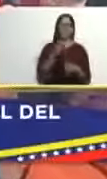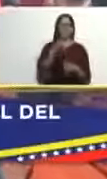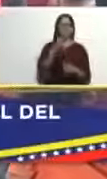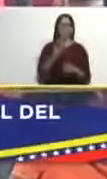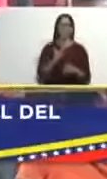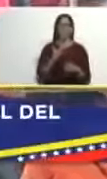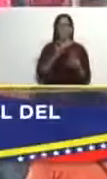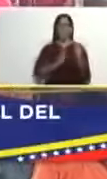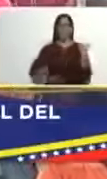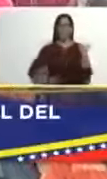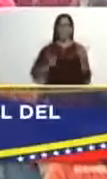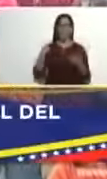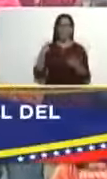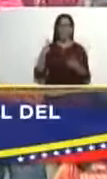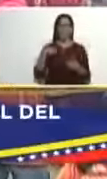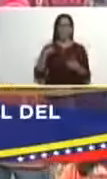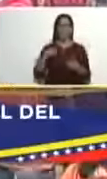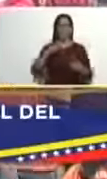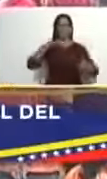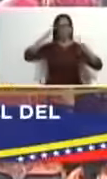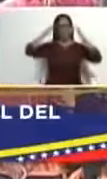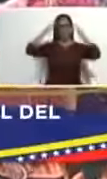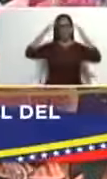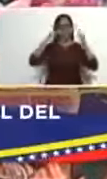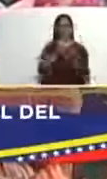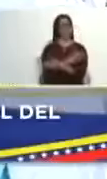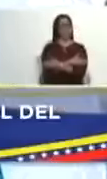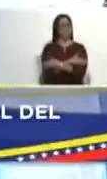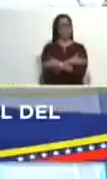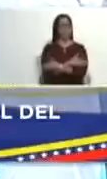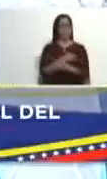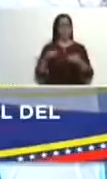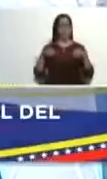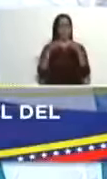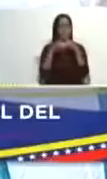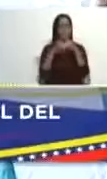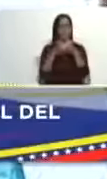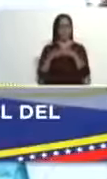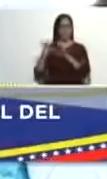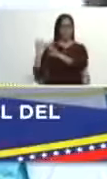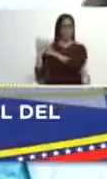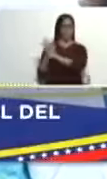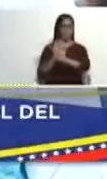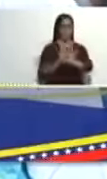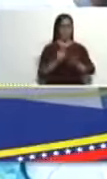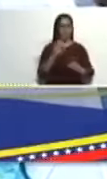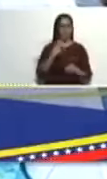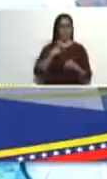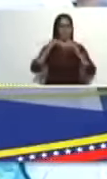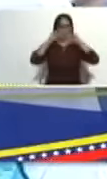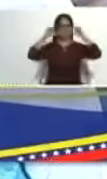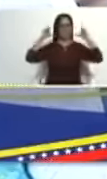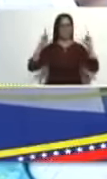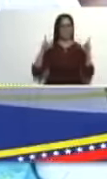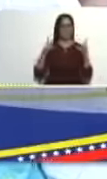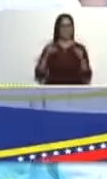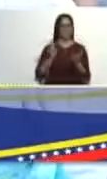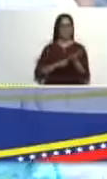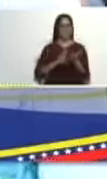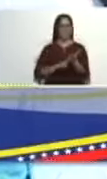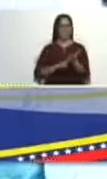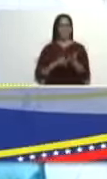Primero que tengo que felicitar hoy esta gran movilización, la verdad que nosotros estamos impactados, estamos